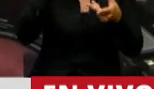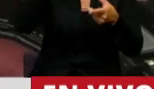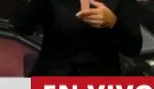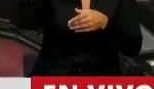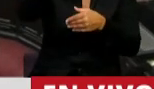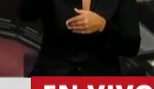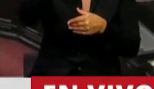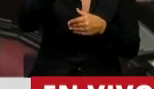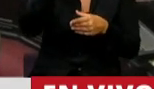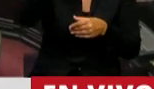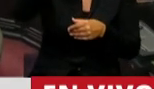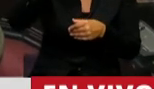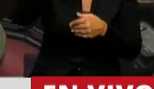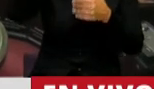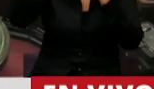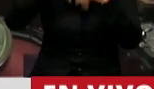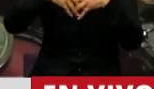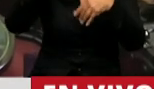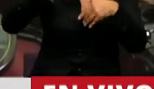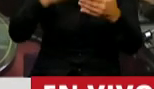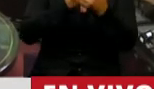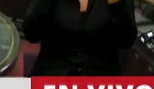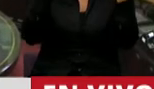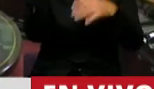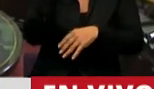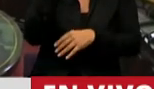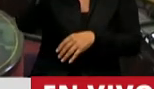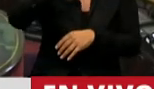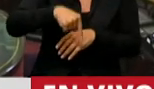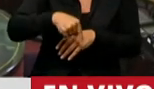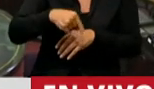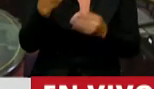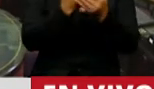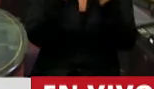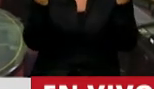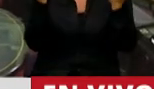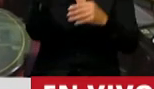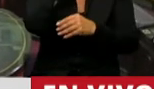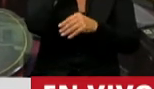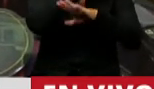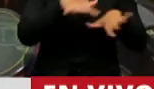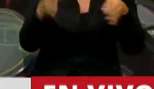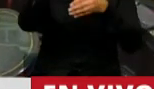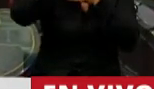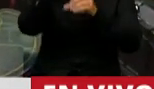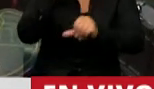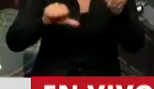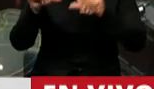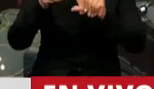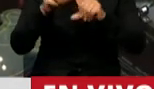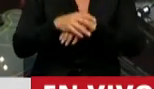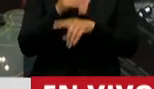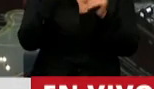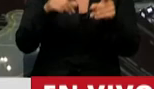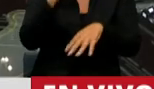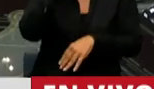por último, una reflexión en el día que hoy estamos celebrando, el Día de la Mujer y la Niña en la Ciencia, también un mensaje